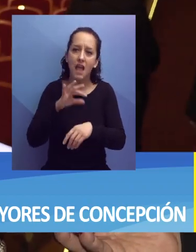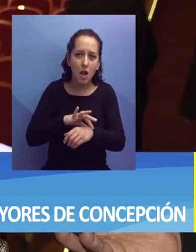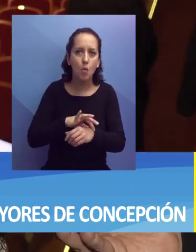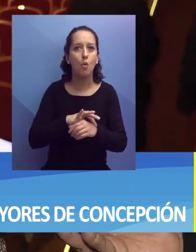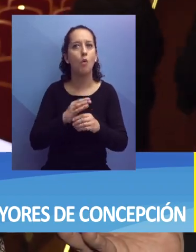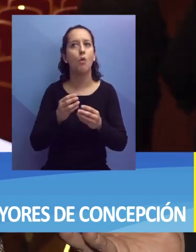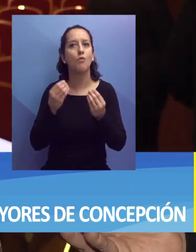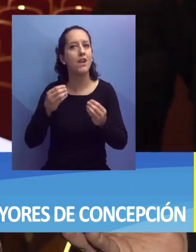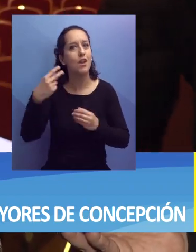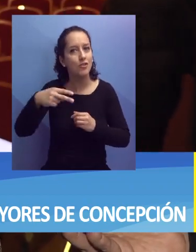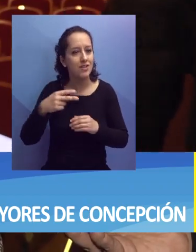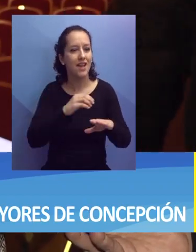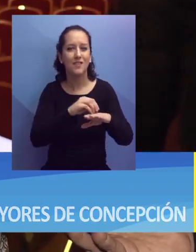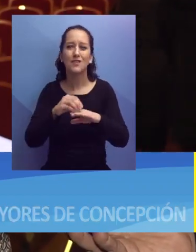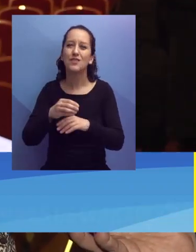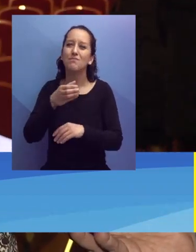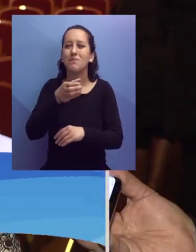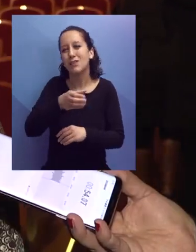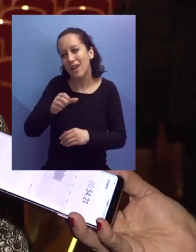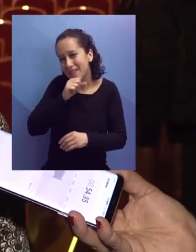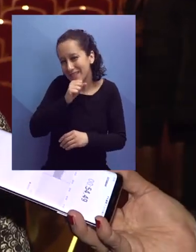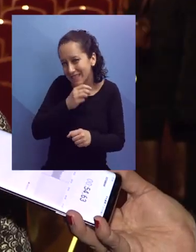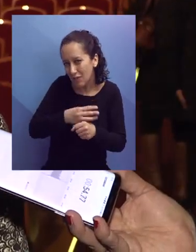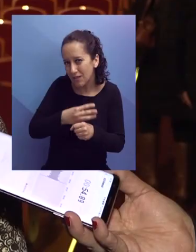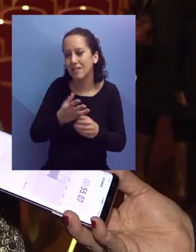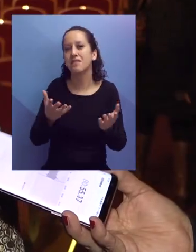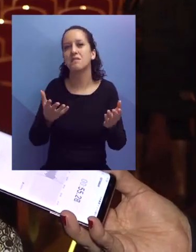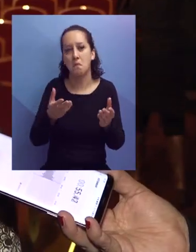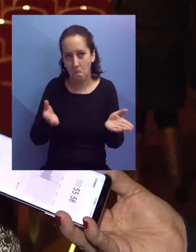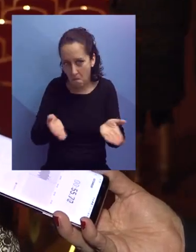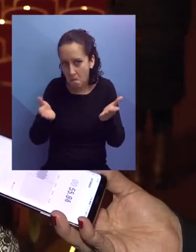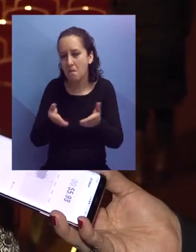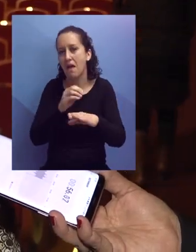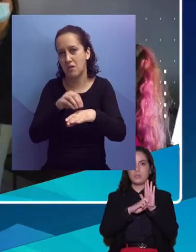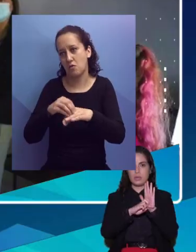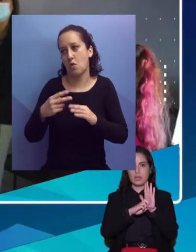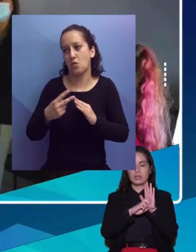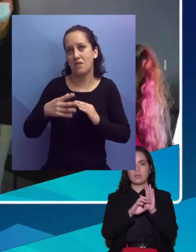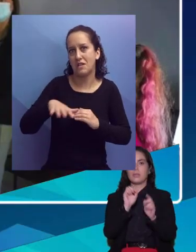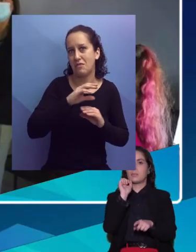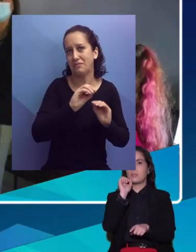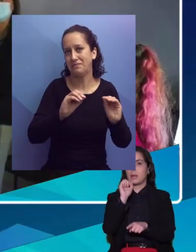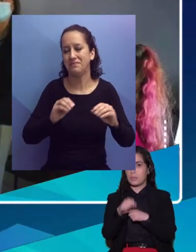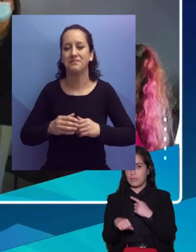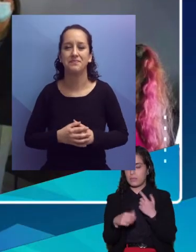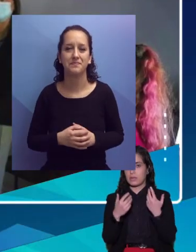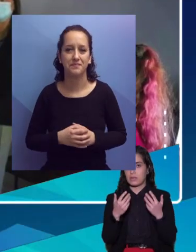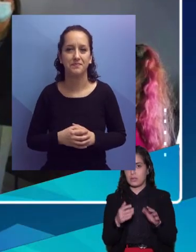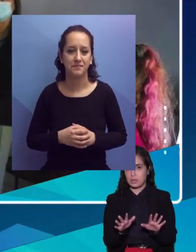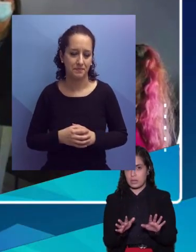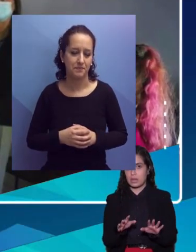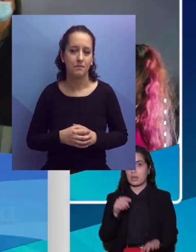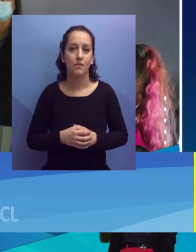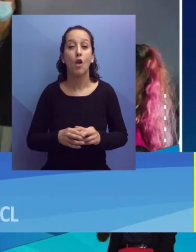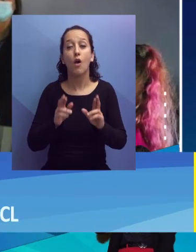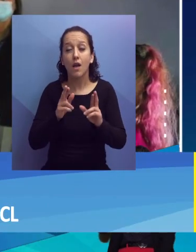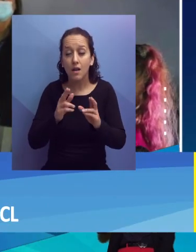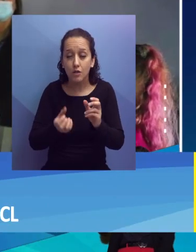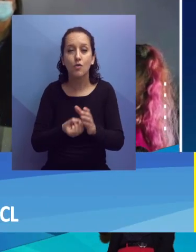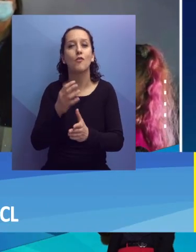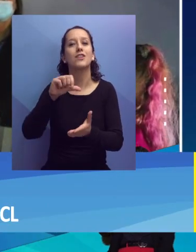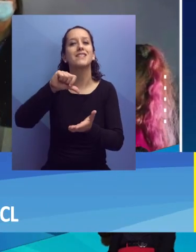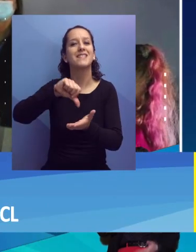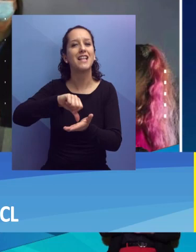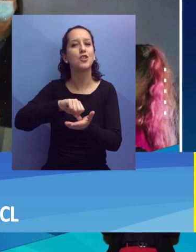salud y también buenas noticias para los adultos mayores, que es lo importante para nuestra organización. En este sentido, concretar el anhelado